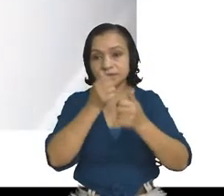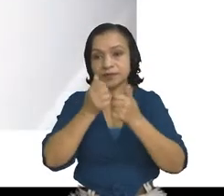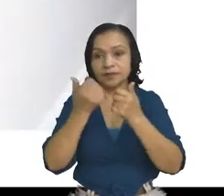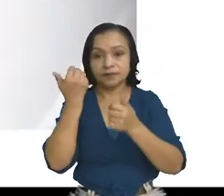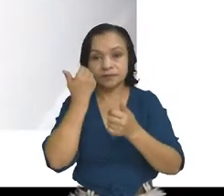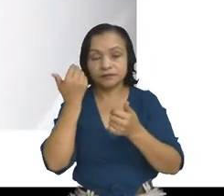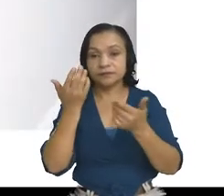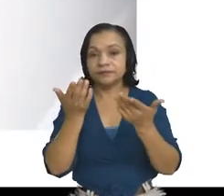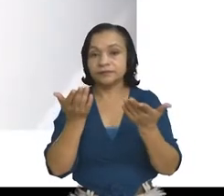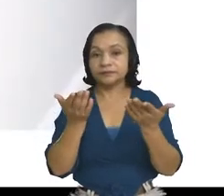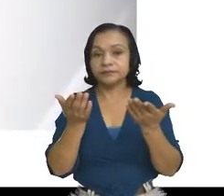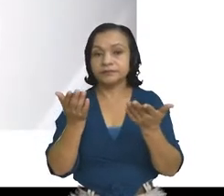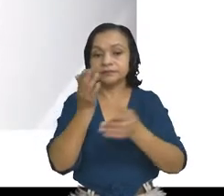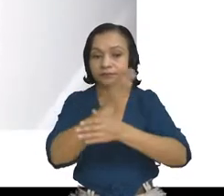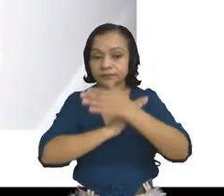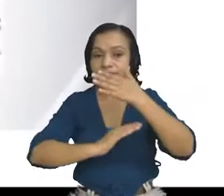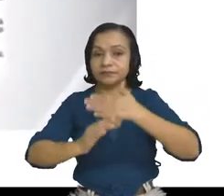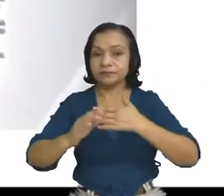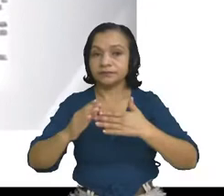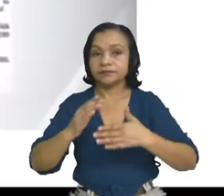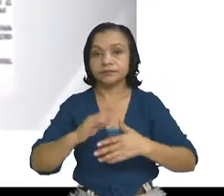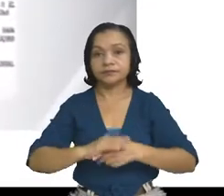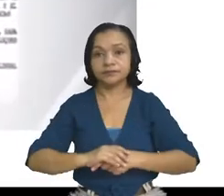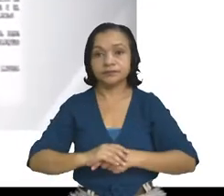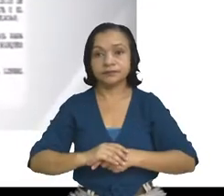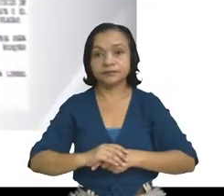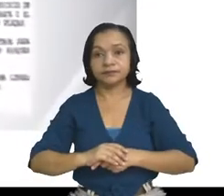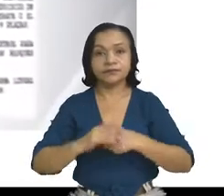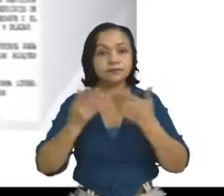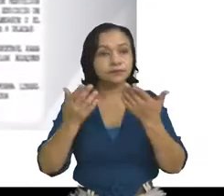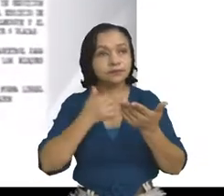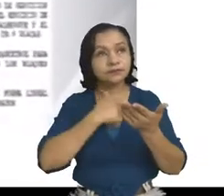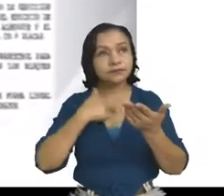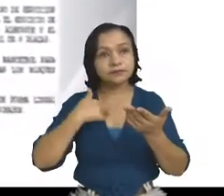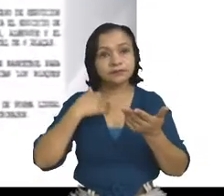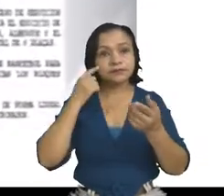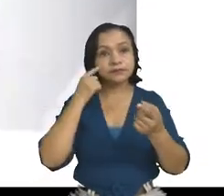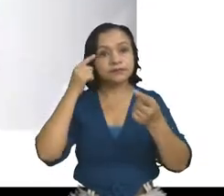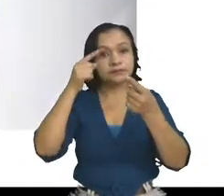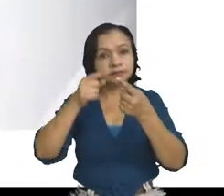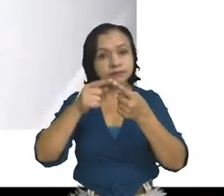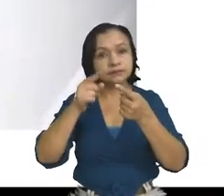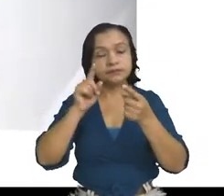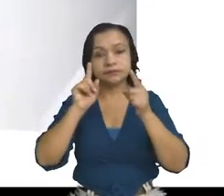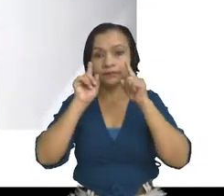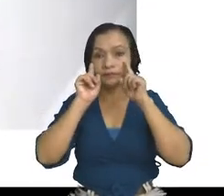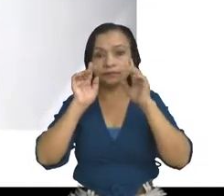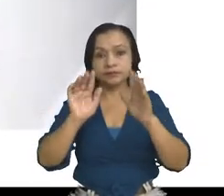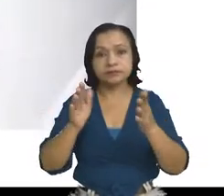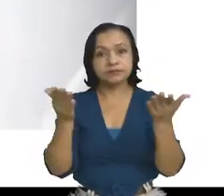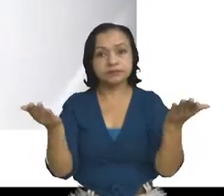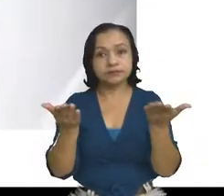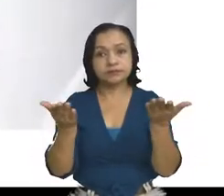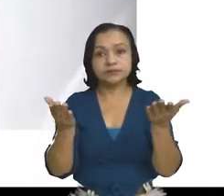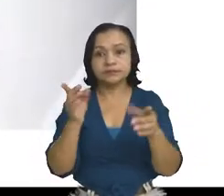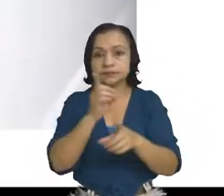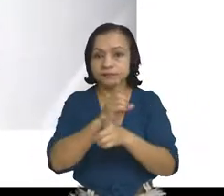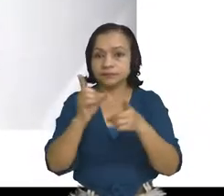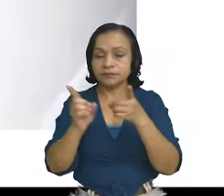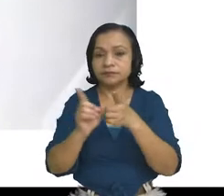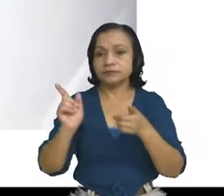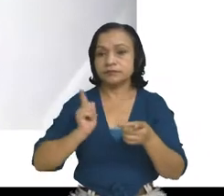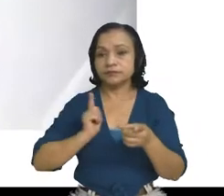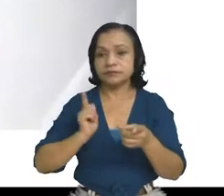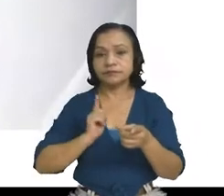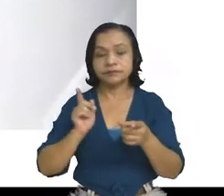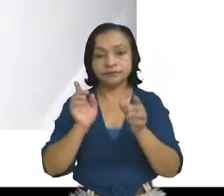de riesgo o de discapacidad. Creo que esto viene a cumplir el objetivo de asegurar, ¿no?, el cumplimiento